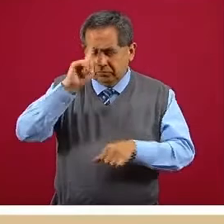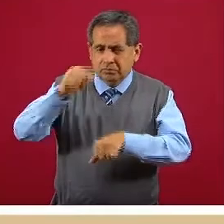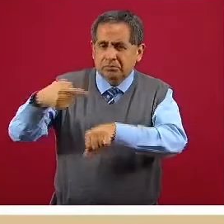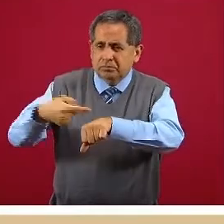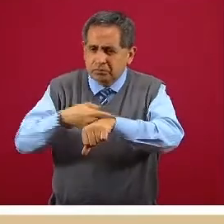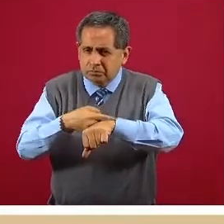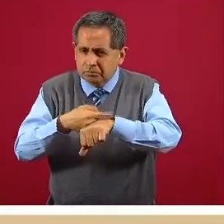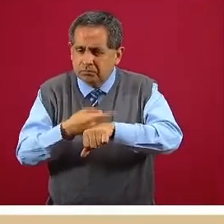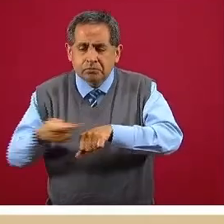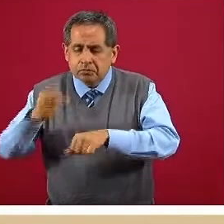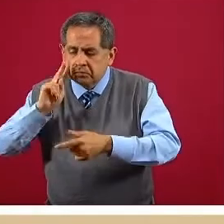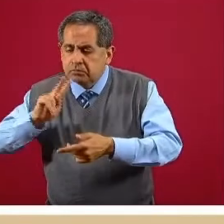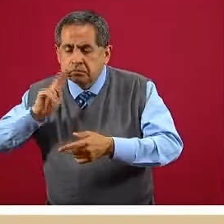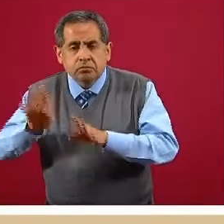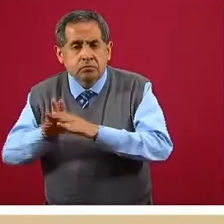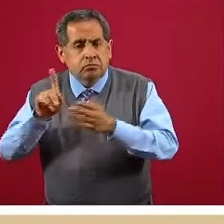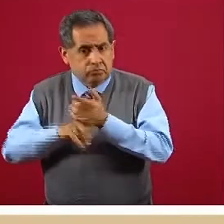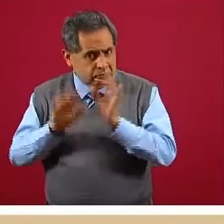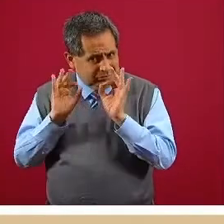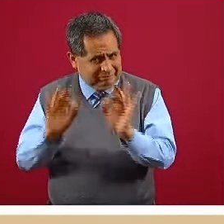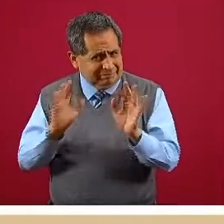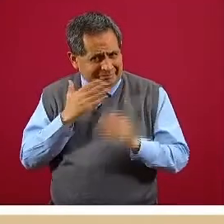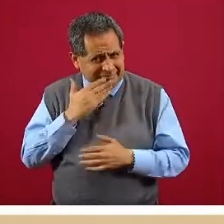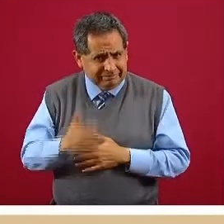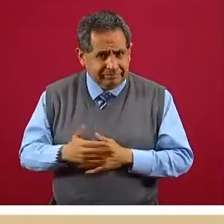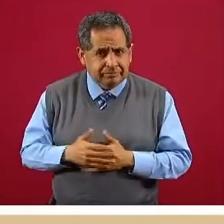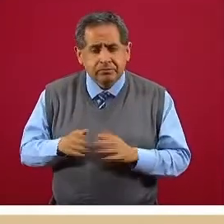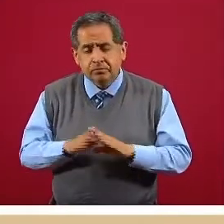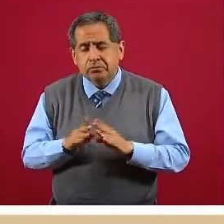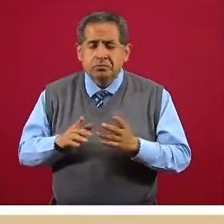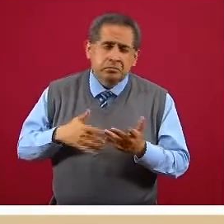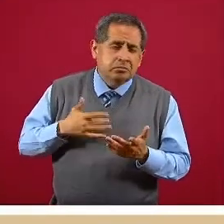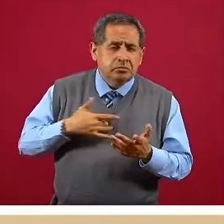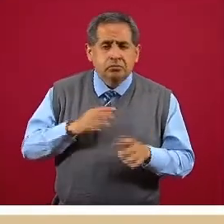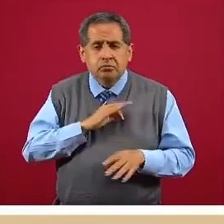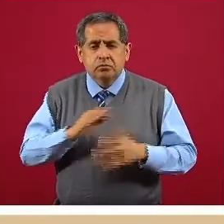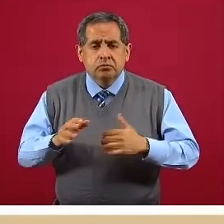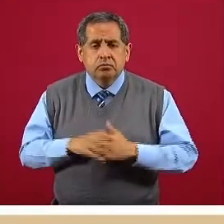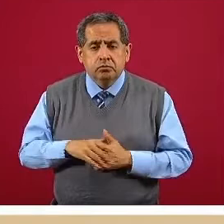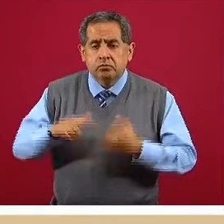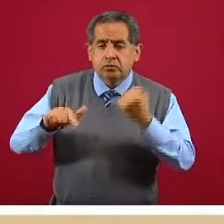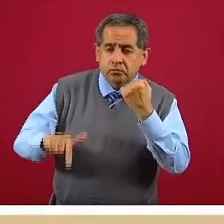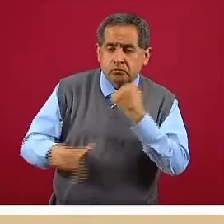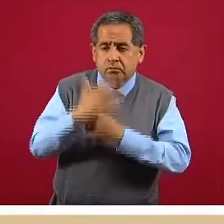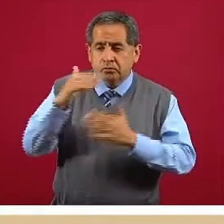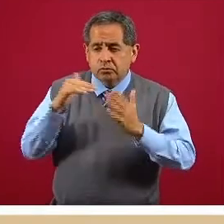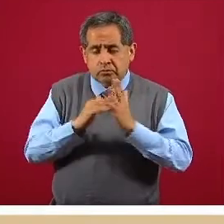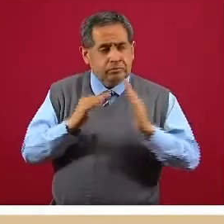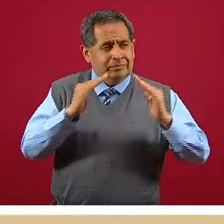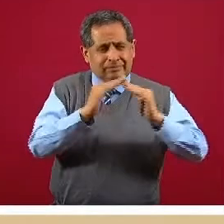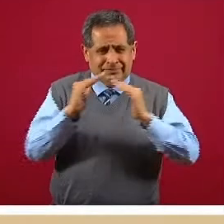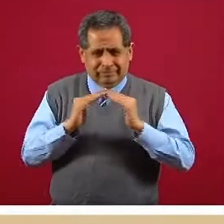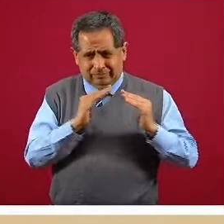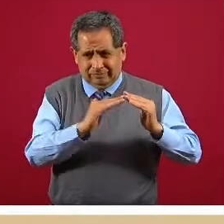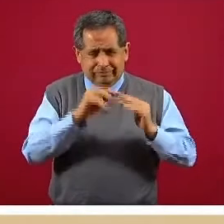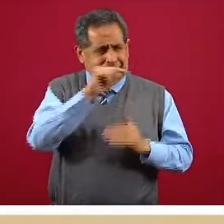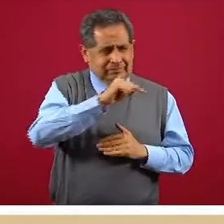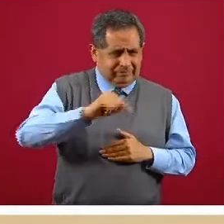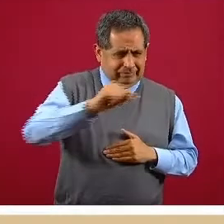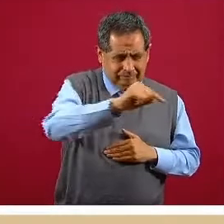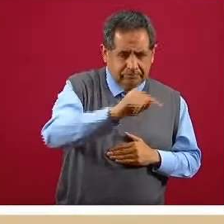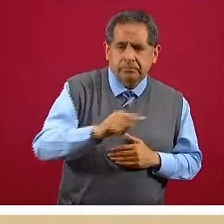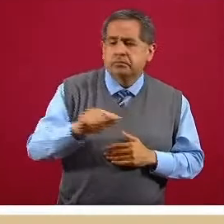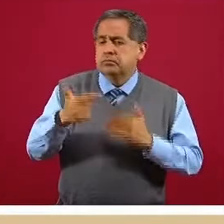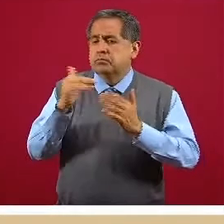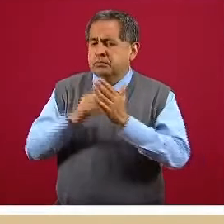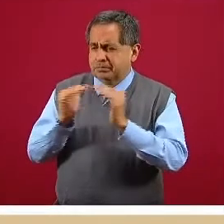muestra de la población. El tamaño de muestra mínimo calculado va a ser de 12,000 viviendas y